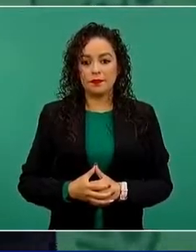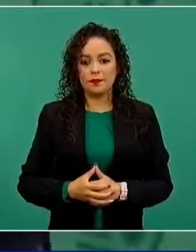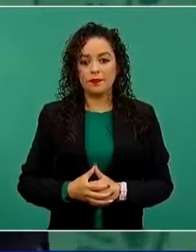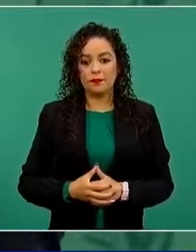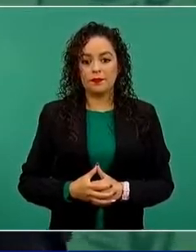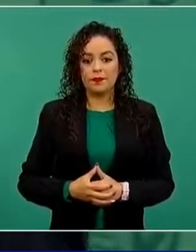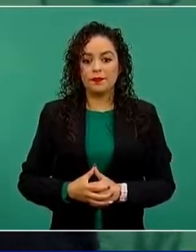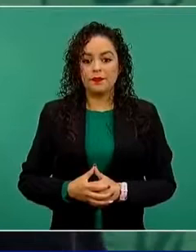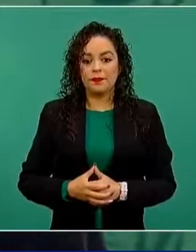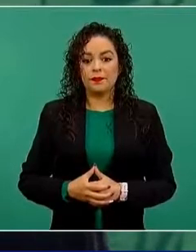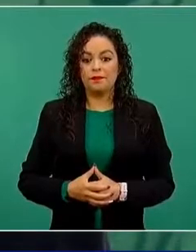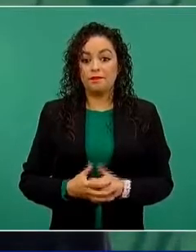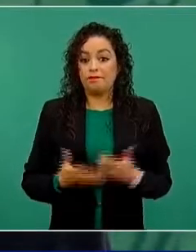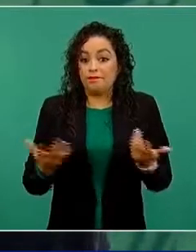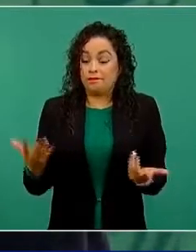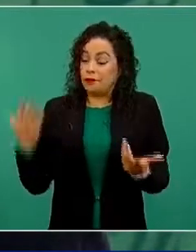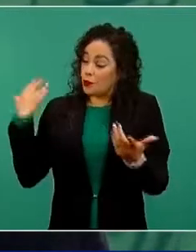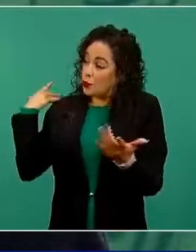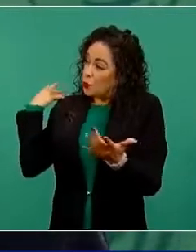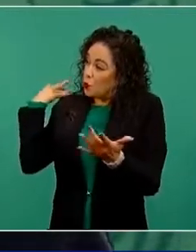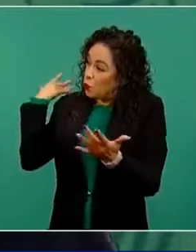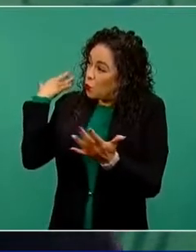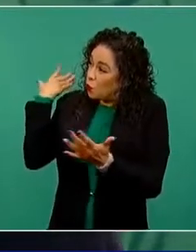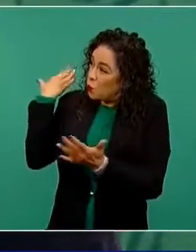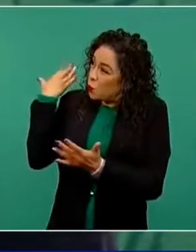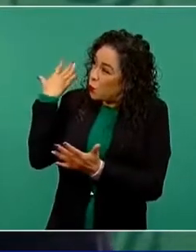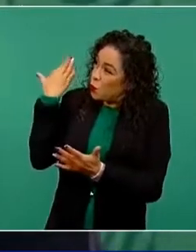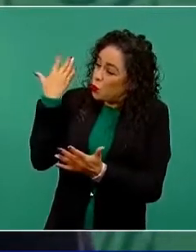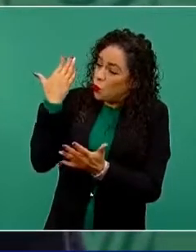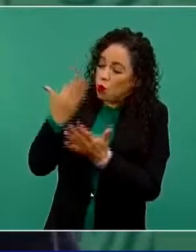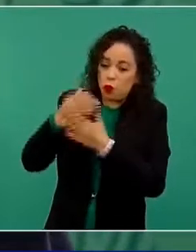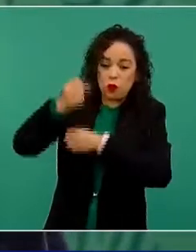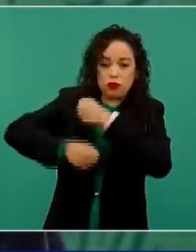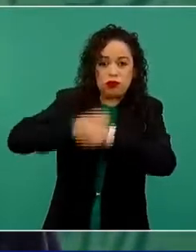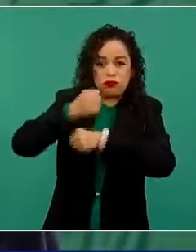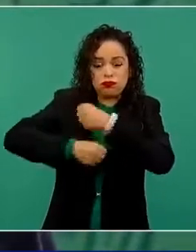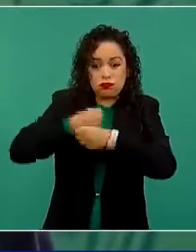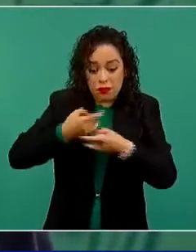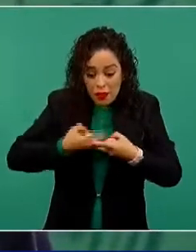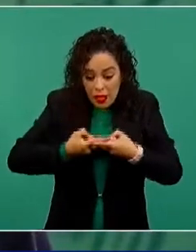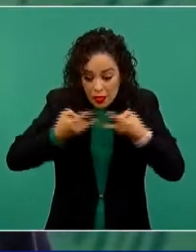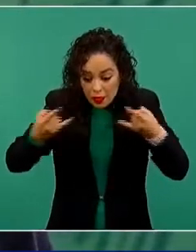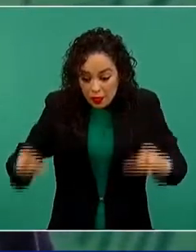porque nuestra historia nos aporta mucho.